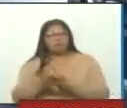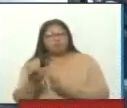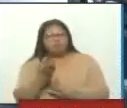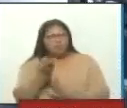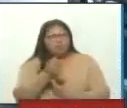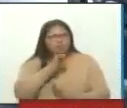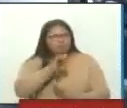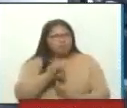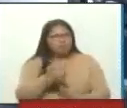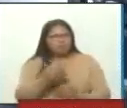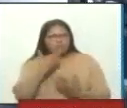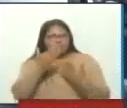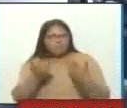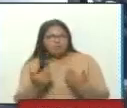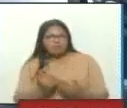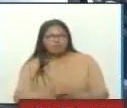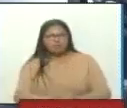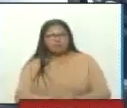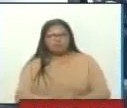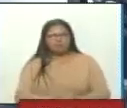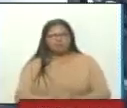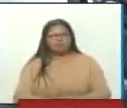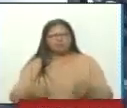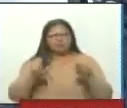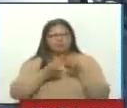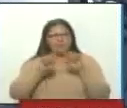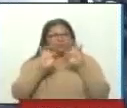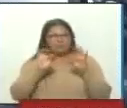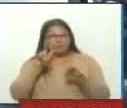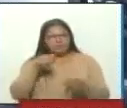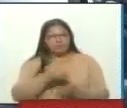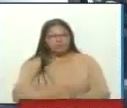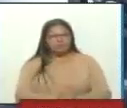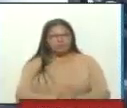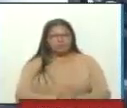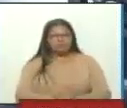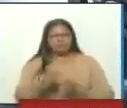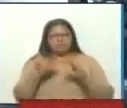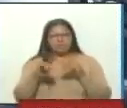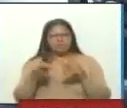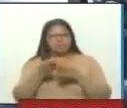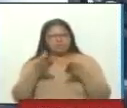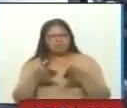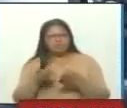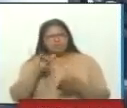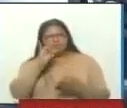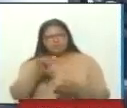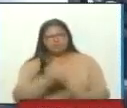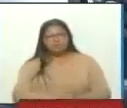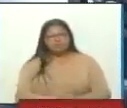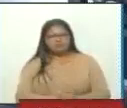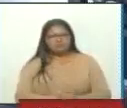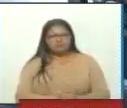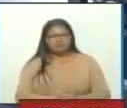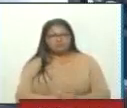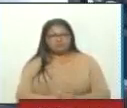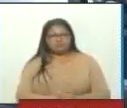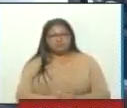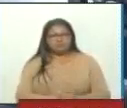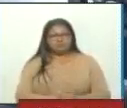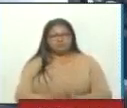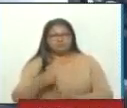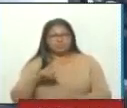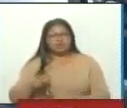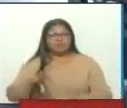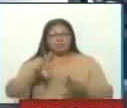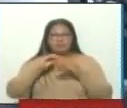información, pidiéndole, exigiéndole, demandándole al gobierno la información. Entonces hay una